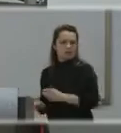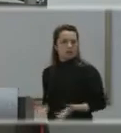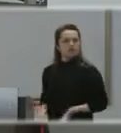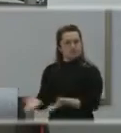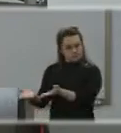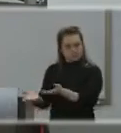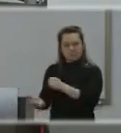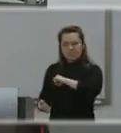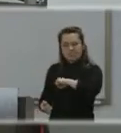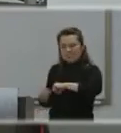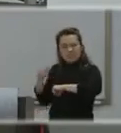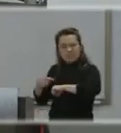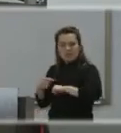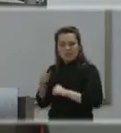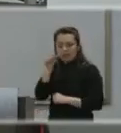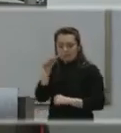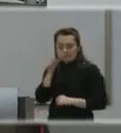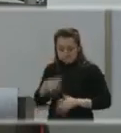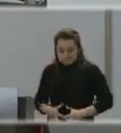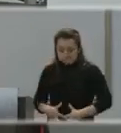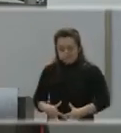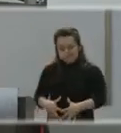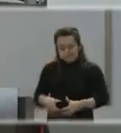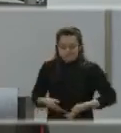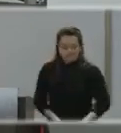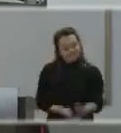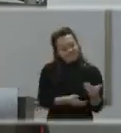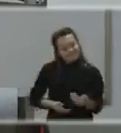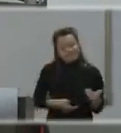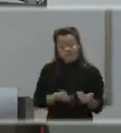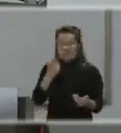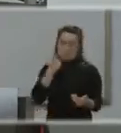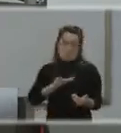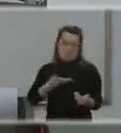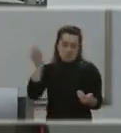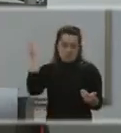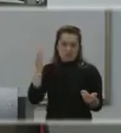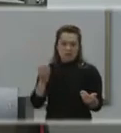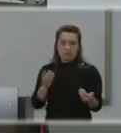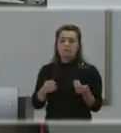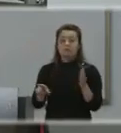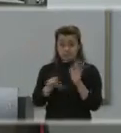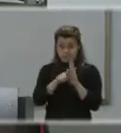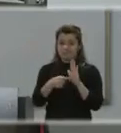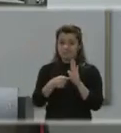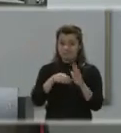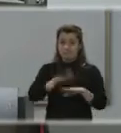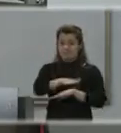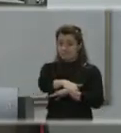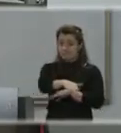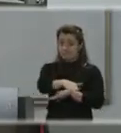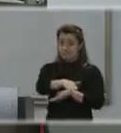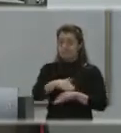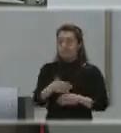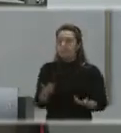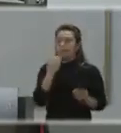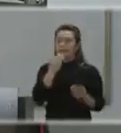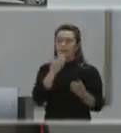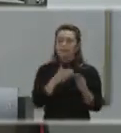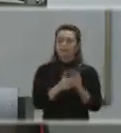el derecho a ejercer la maternidad y la paternidad. Ello tiene consecuencias legales también, como por